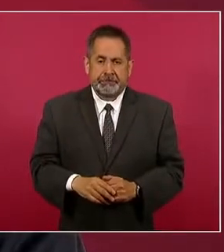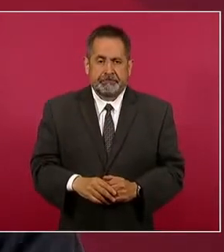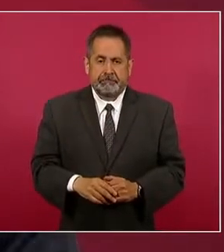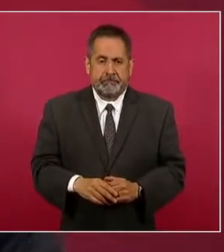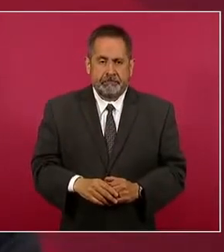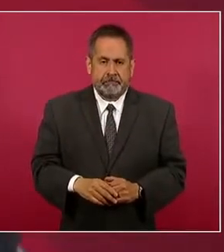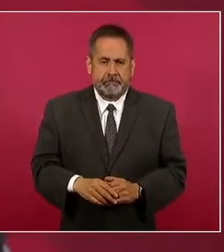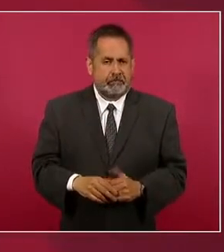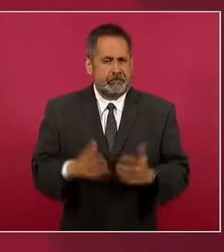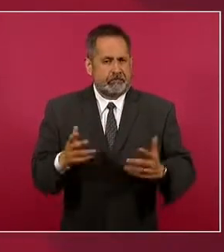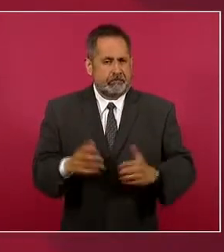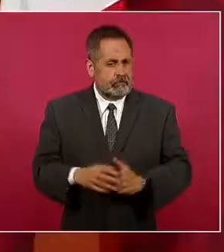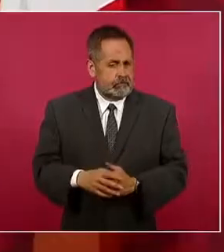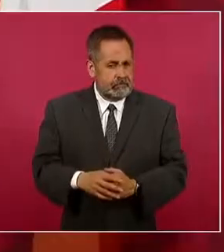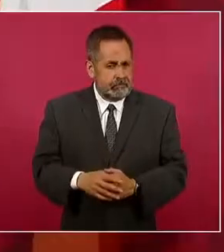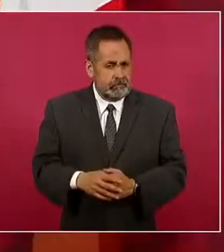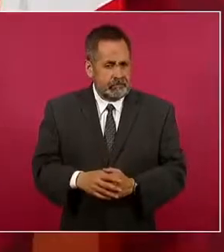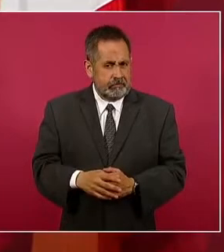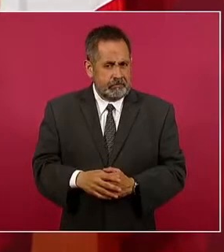¿Qué vamos a seguir